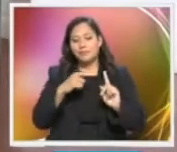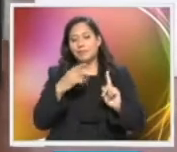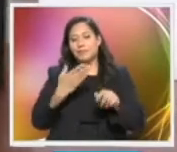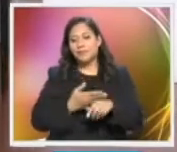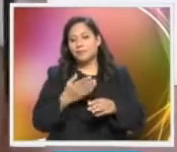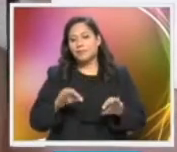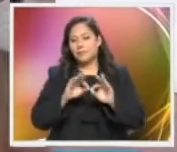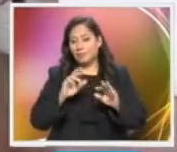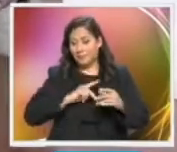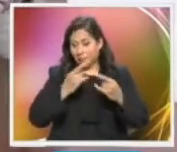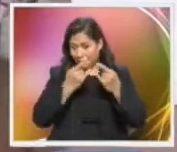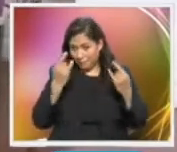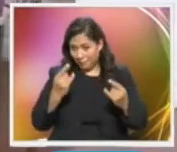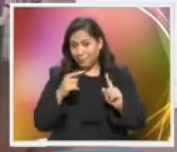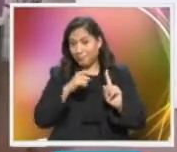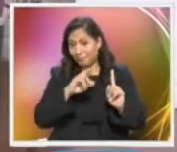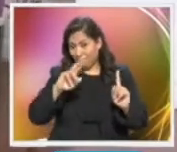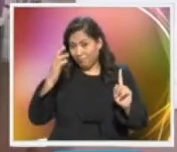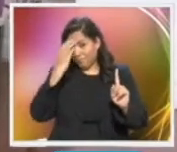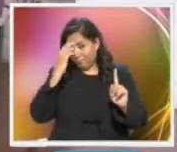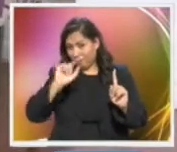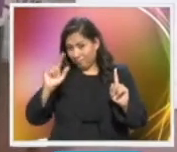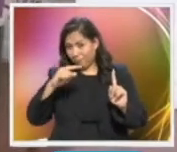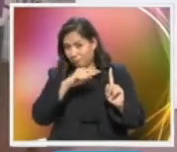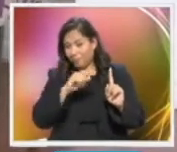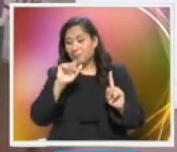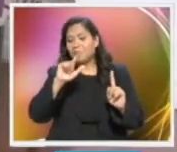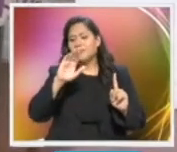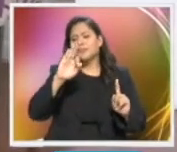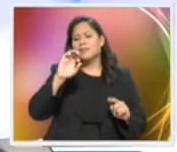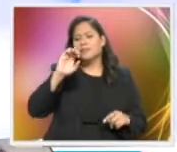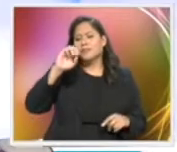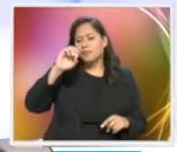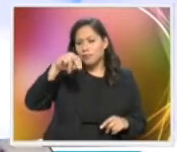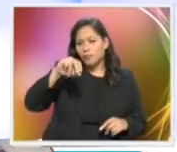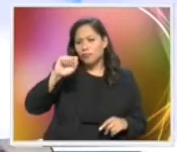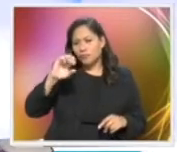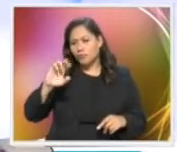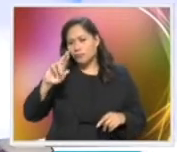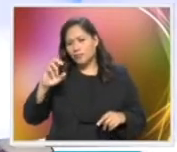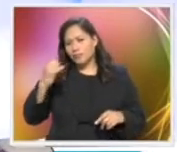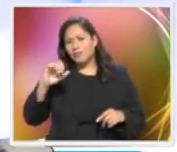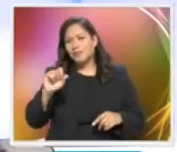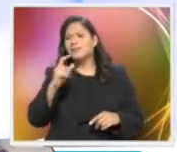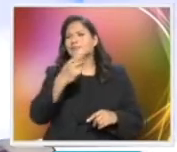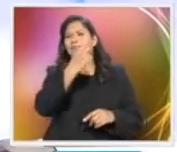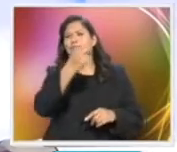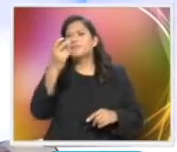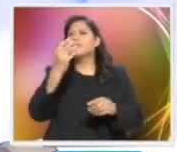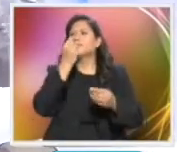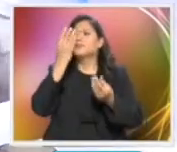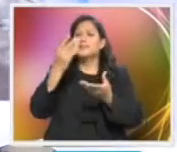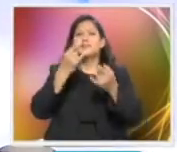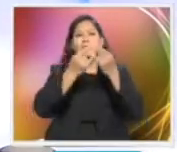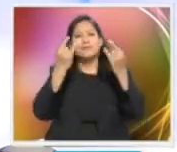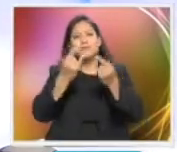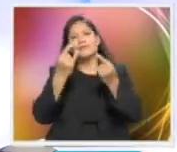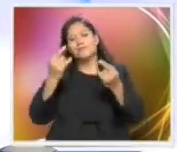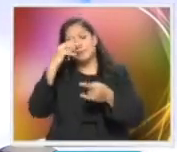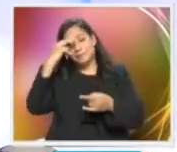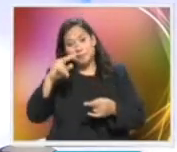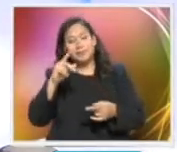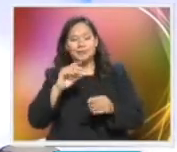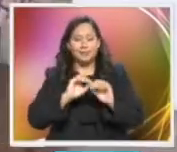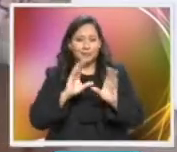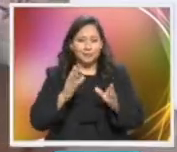nuestra historia Claro. y bueno, tan reconocido, ¿no? Alfonso Reyes, este crítico, este poeta, este narrador mexicano que, bueno, claro,